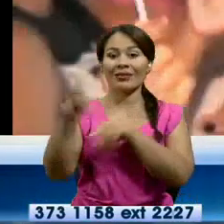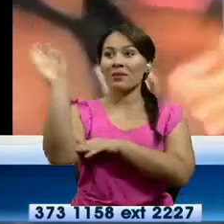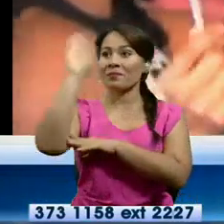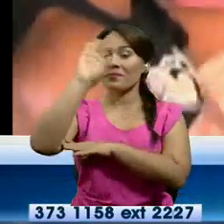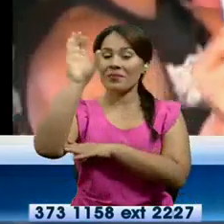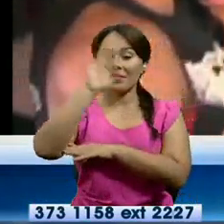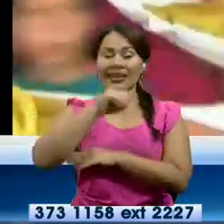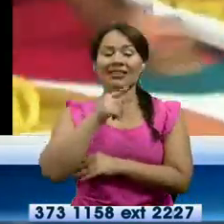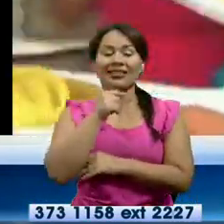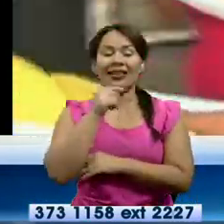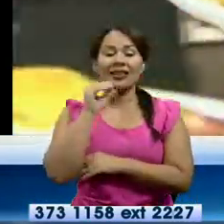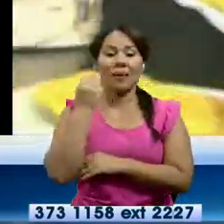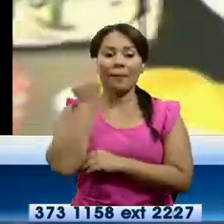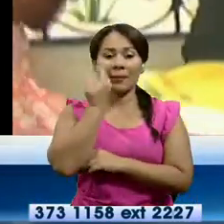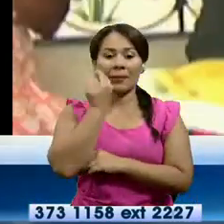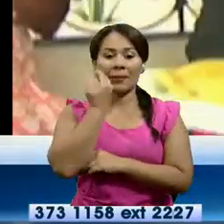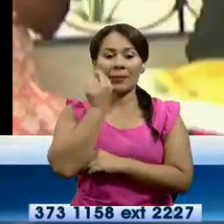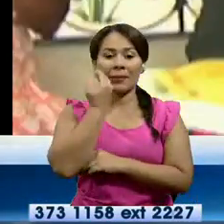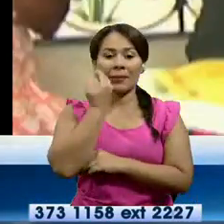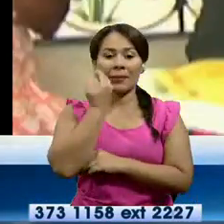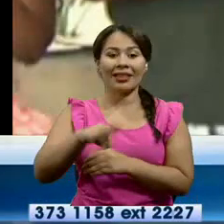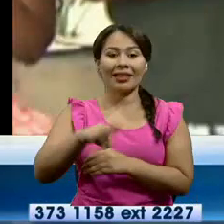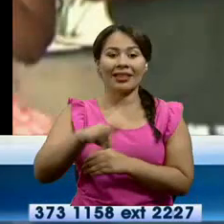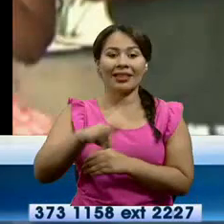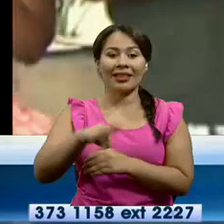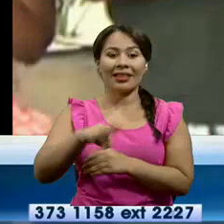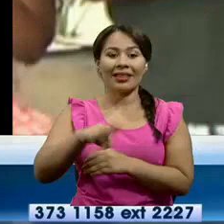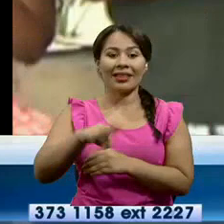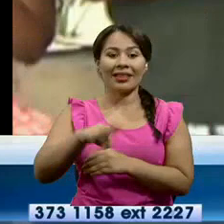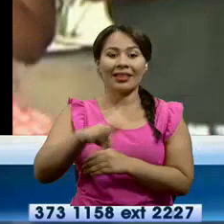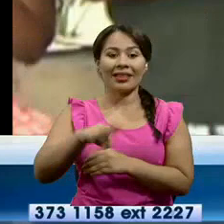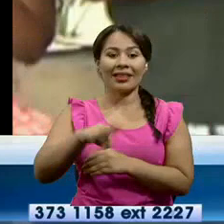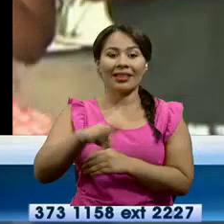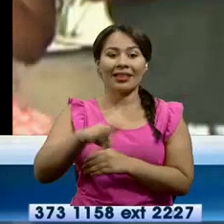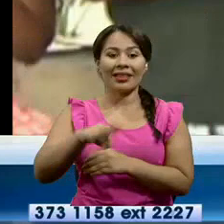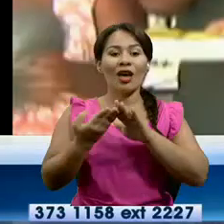Madrina del Barrio, en nuestro espacio de la comunidad, donde daremos a conocer